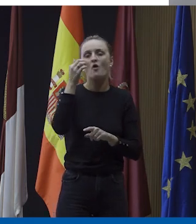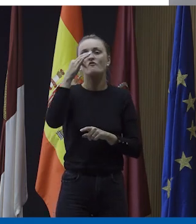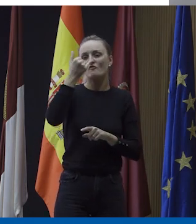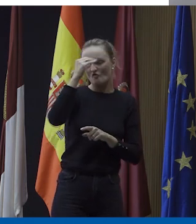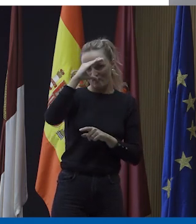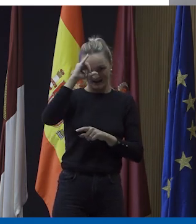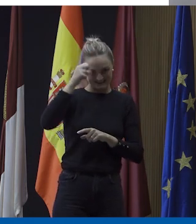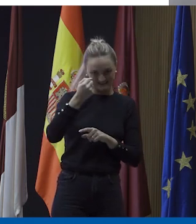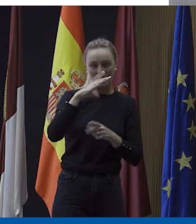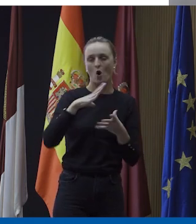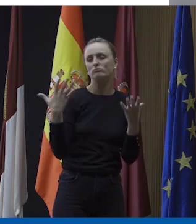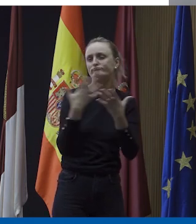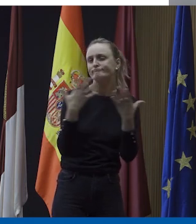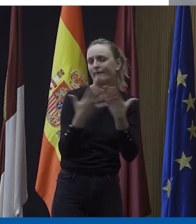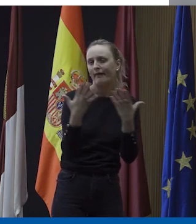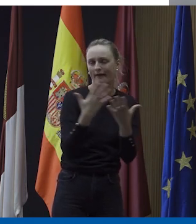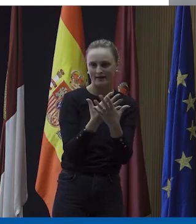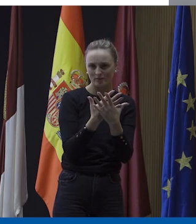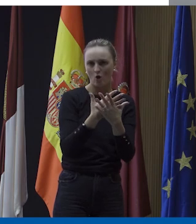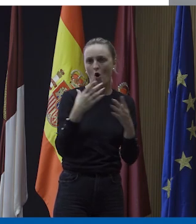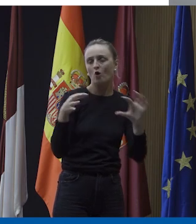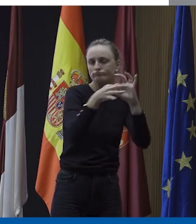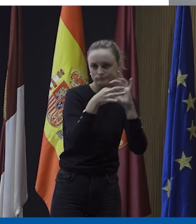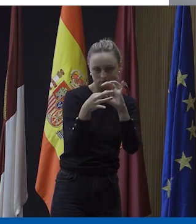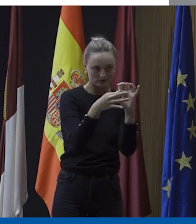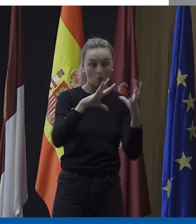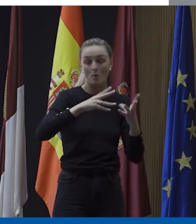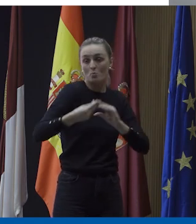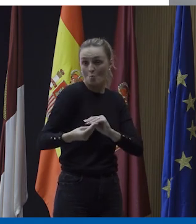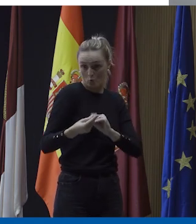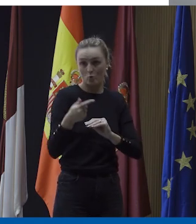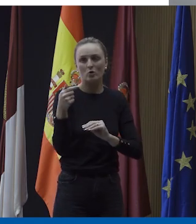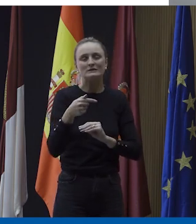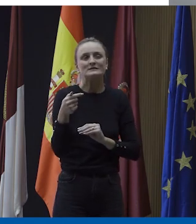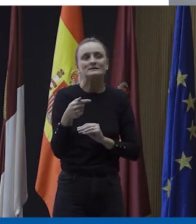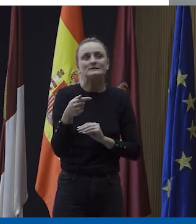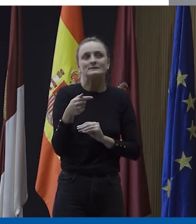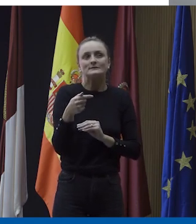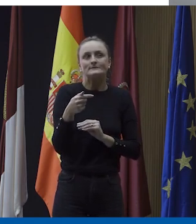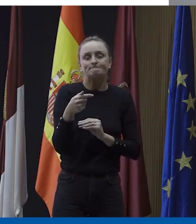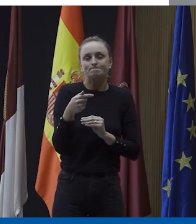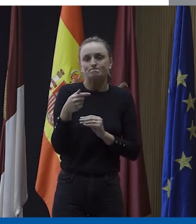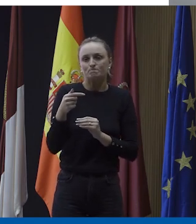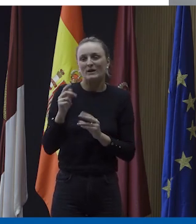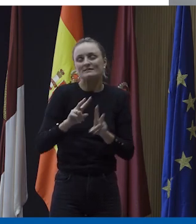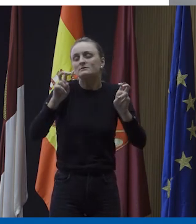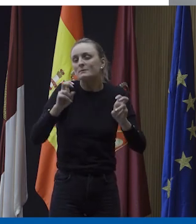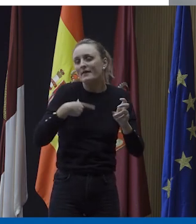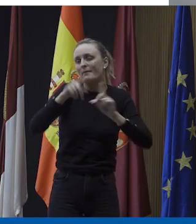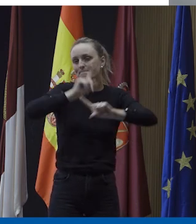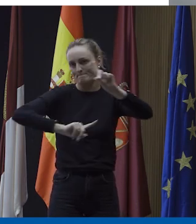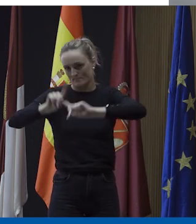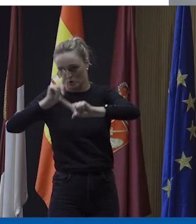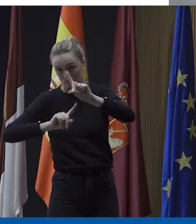tejido conectivo o de esos músculos, pues lo que va a predisponer son a este tema de las disfunciones. ¿Por qué no lo